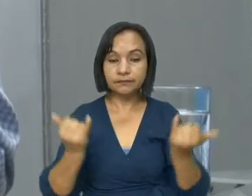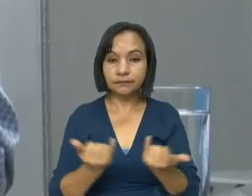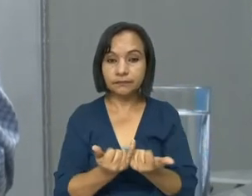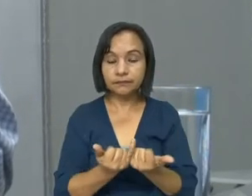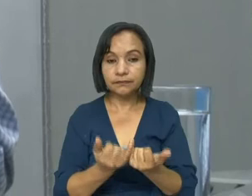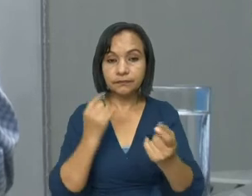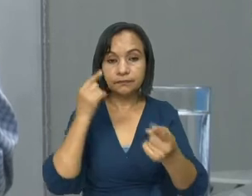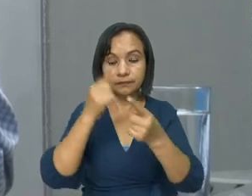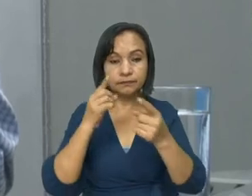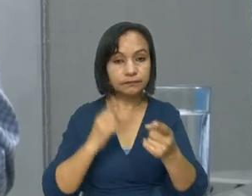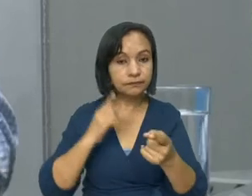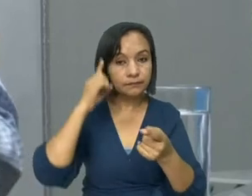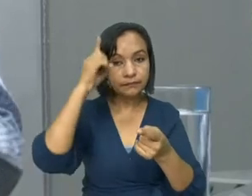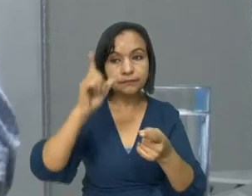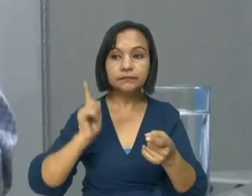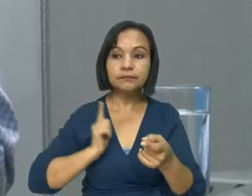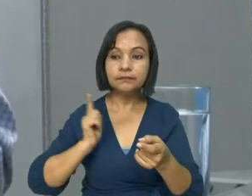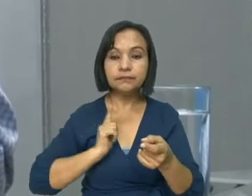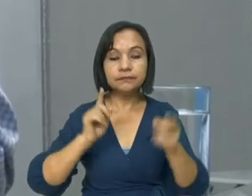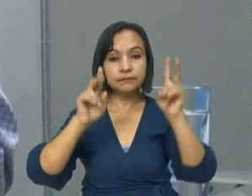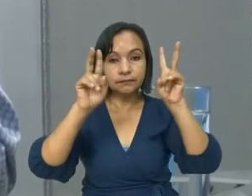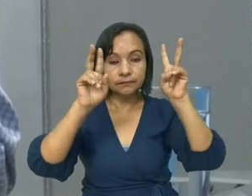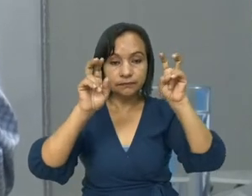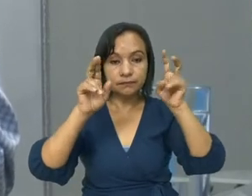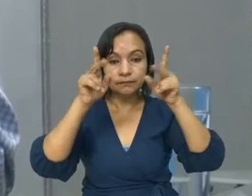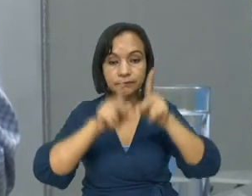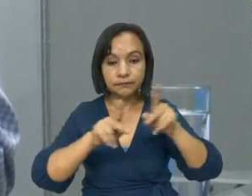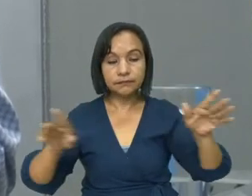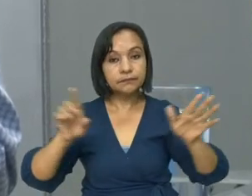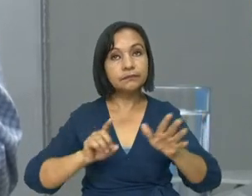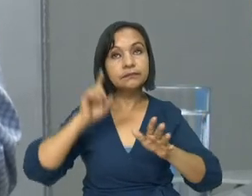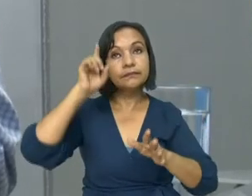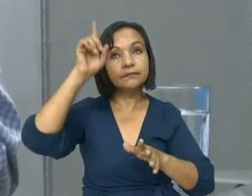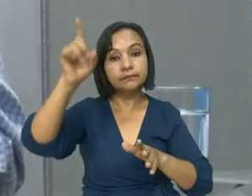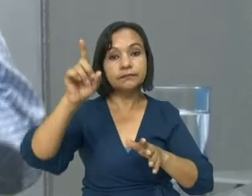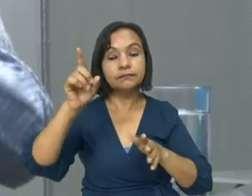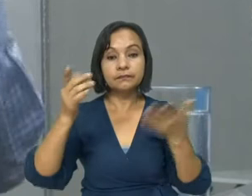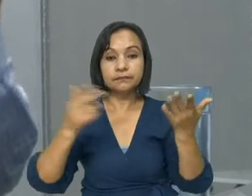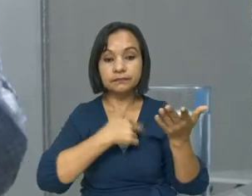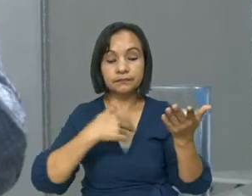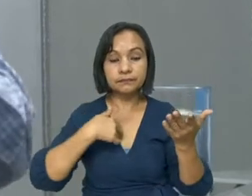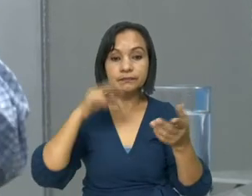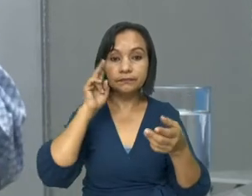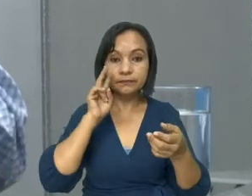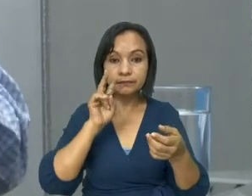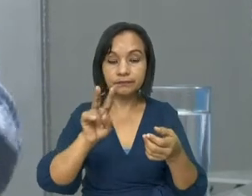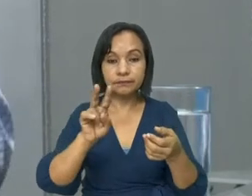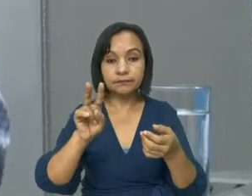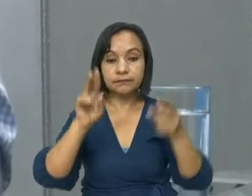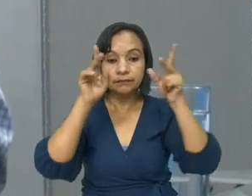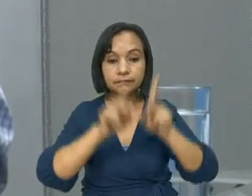los objetivos de desarrollo sostenible que están enmarcados también en nuestro plan de desarrollo. Entonces, teniendo esa mirada y teniendo